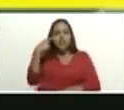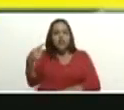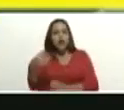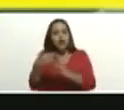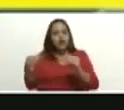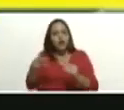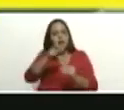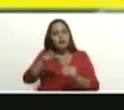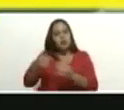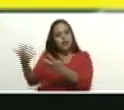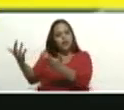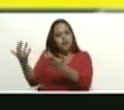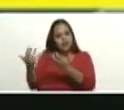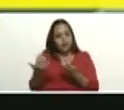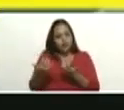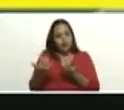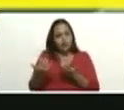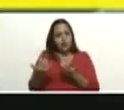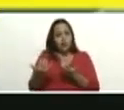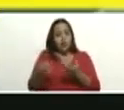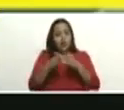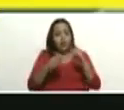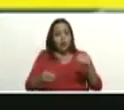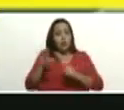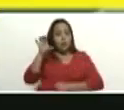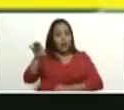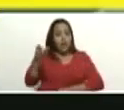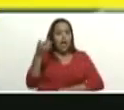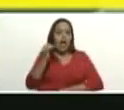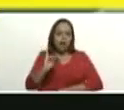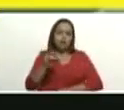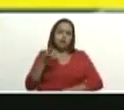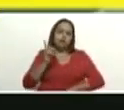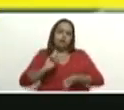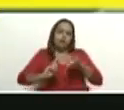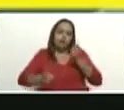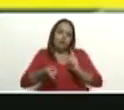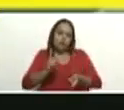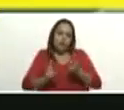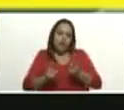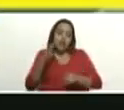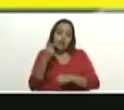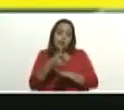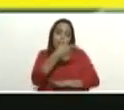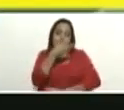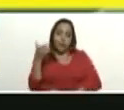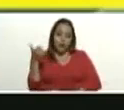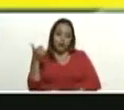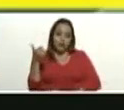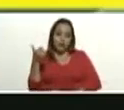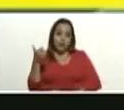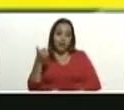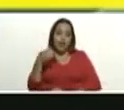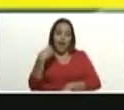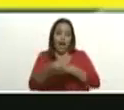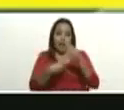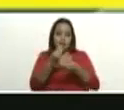viene, como todo país tenemos cosas que mejorar, que